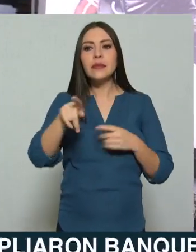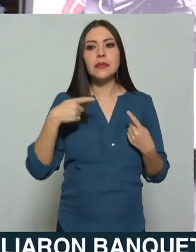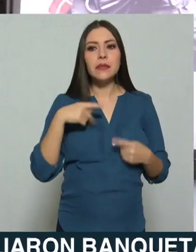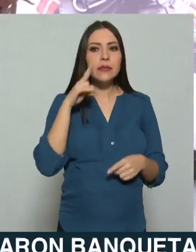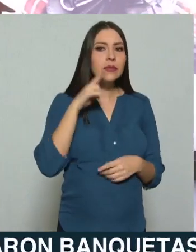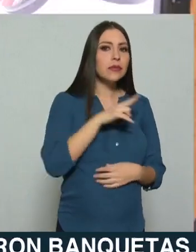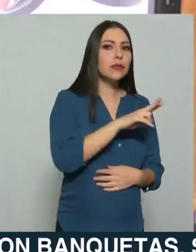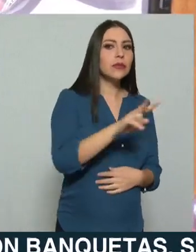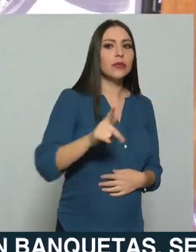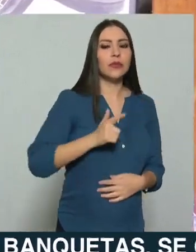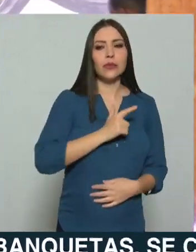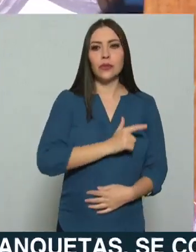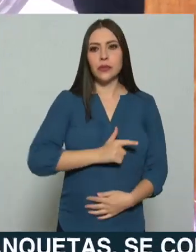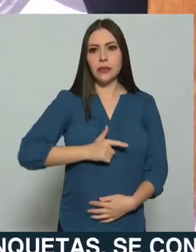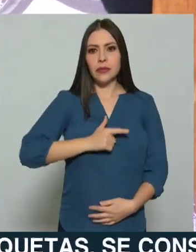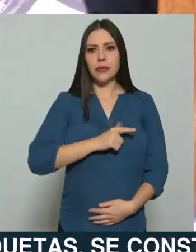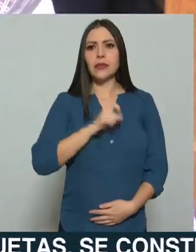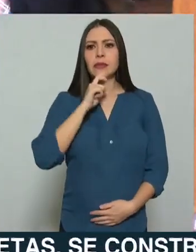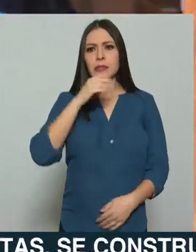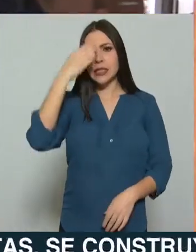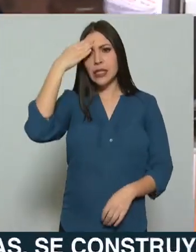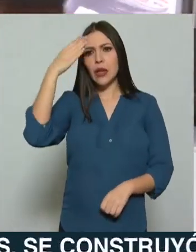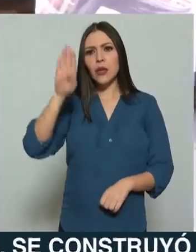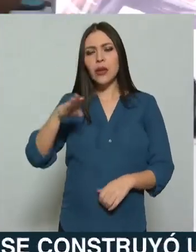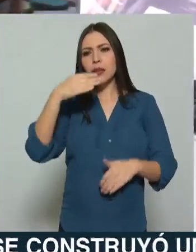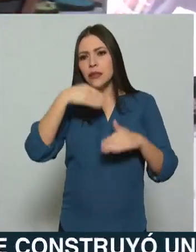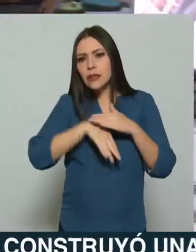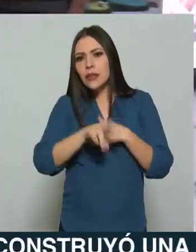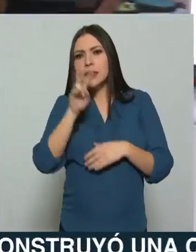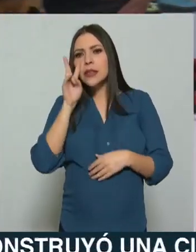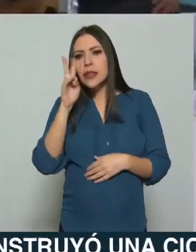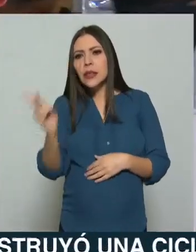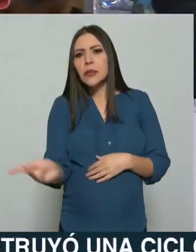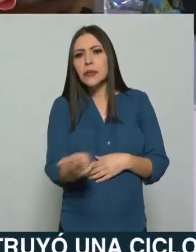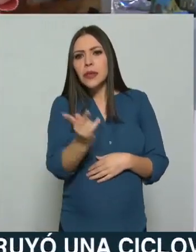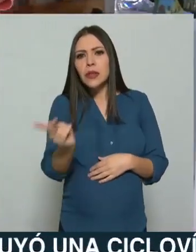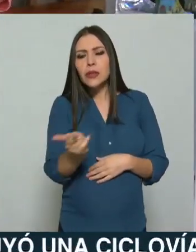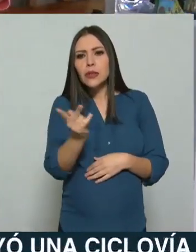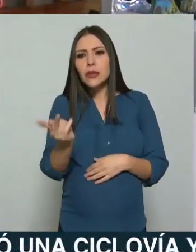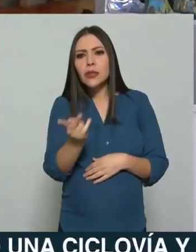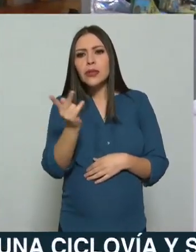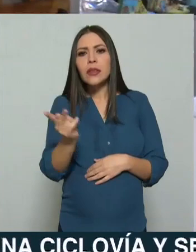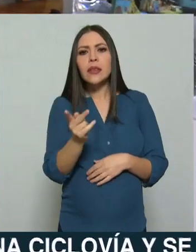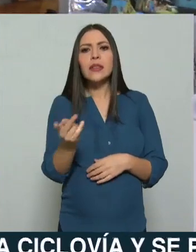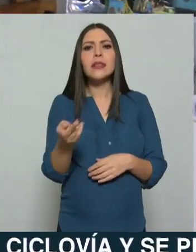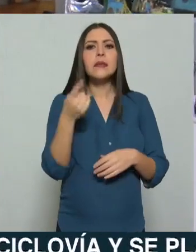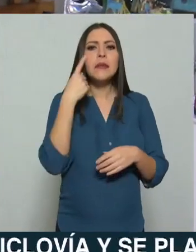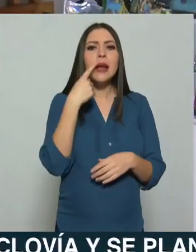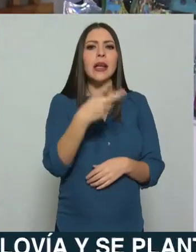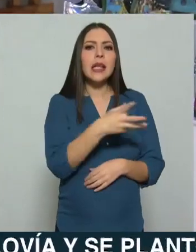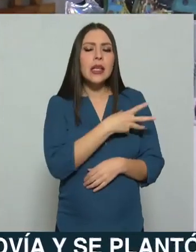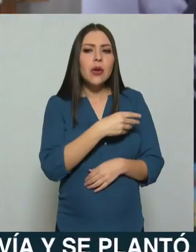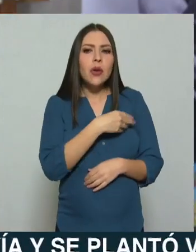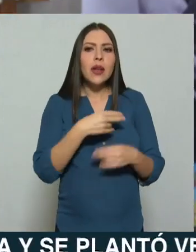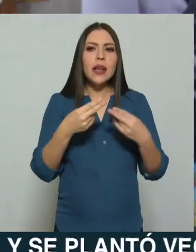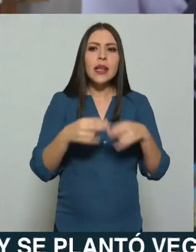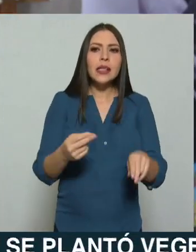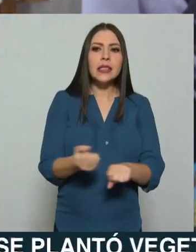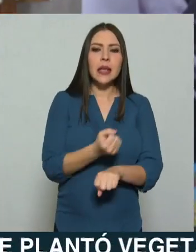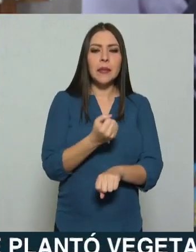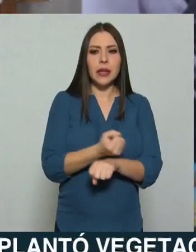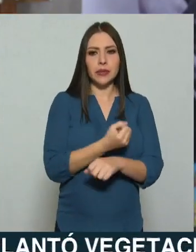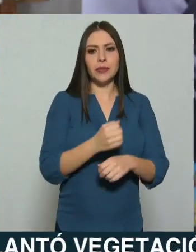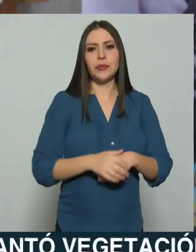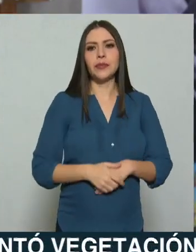atención a cualquiera. Incluso señoras entran al local a pedir información sobre el calzado para sus hijos o nietos adolescentes. Pues de